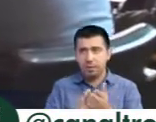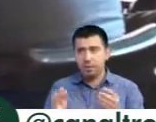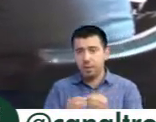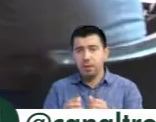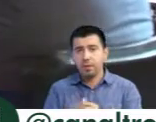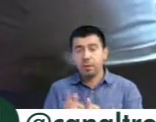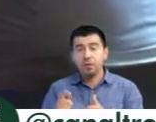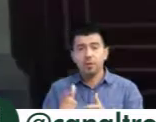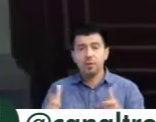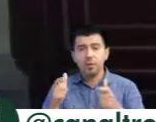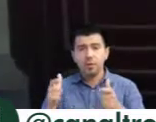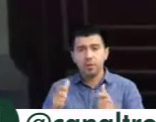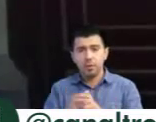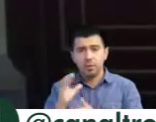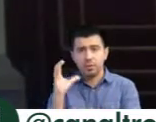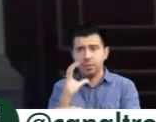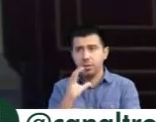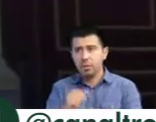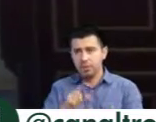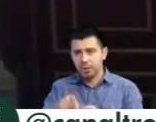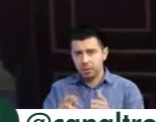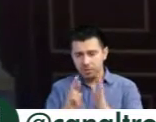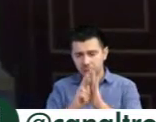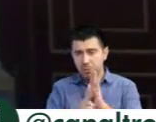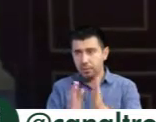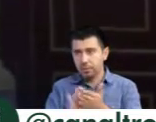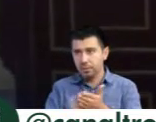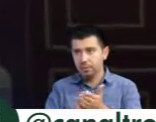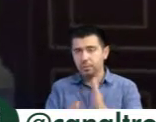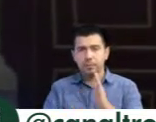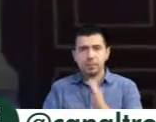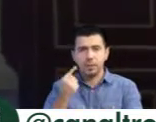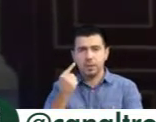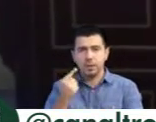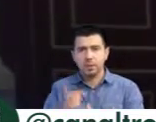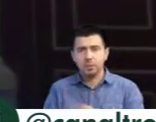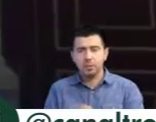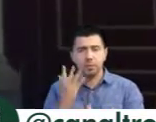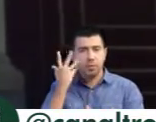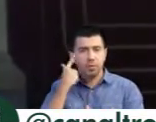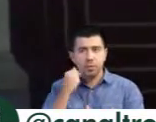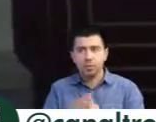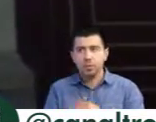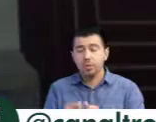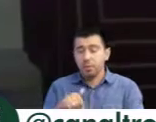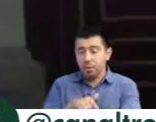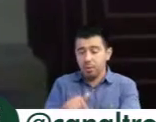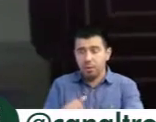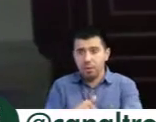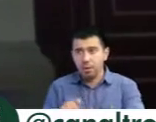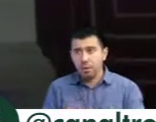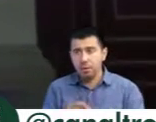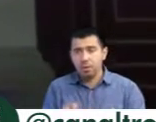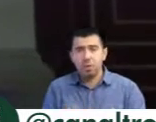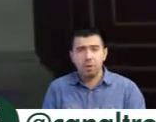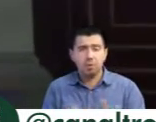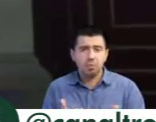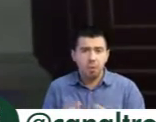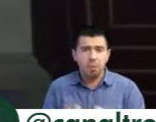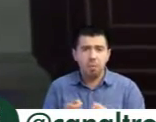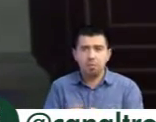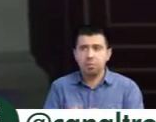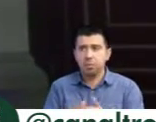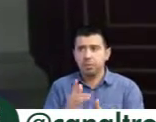de la República tiene que hacer la refrendación también de manera inmediata. Cada día que nos demoremos en iniciar nosotros,